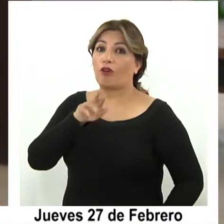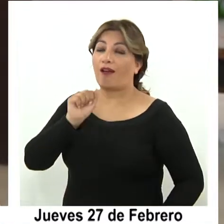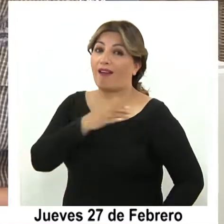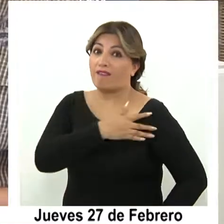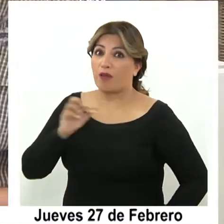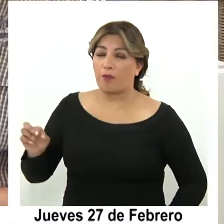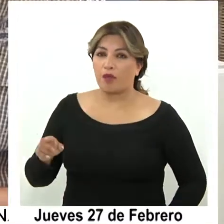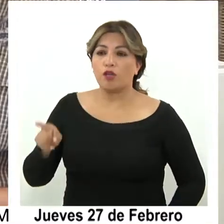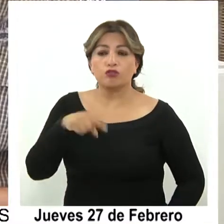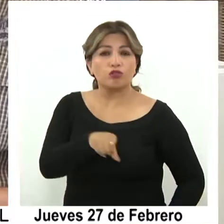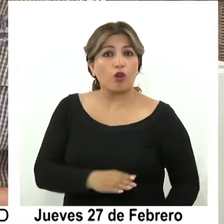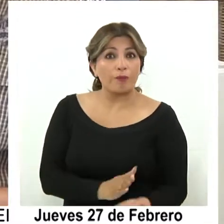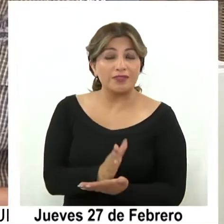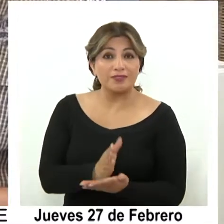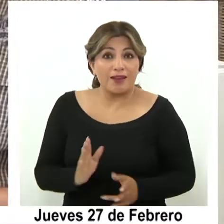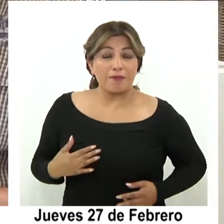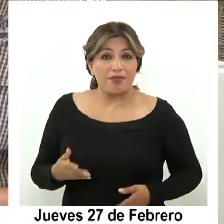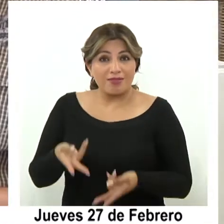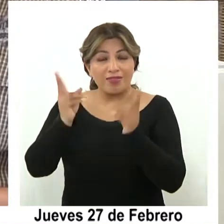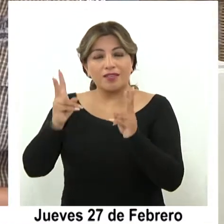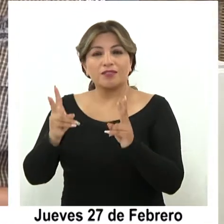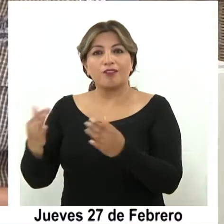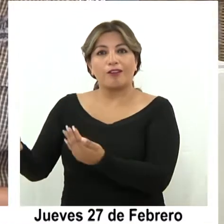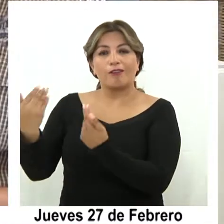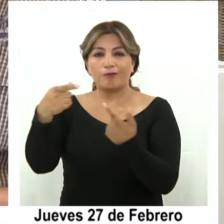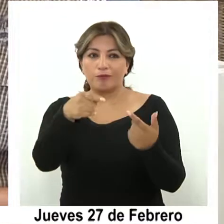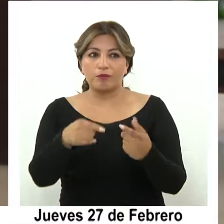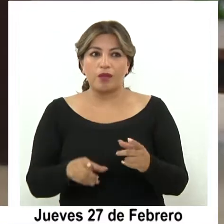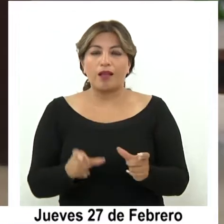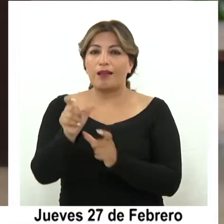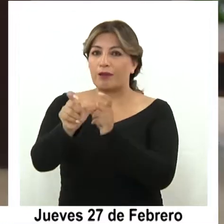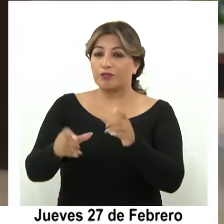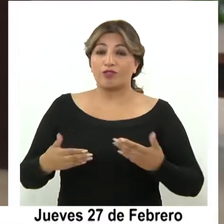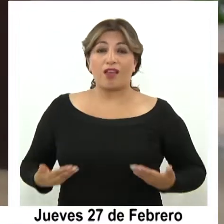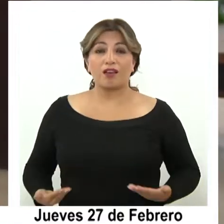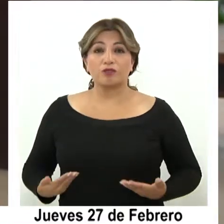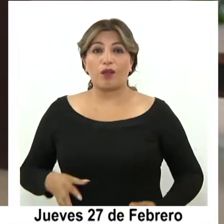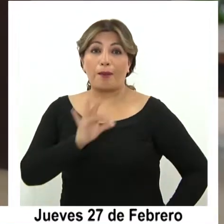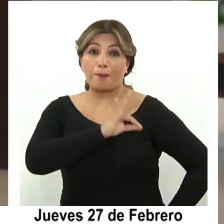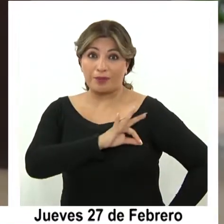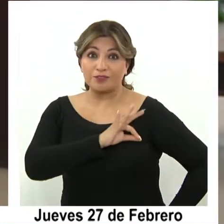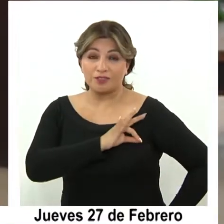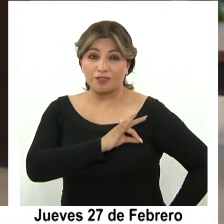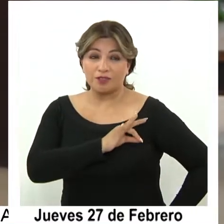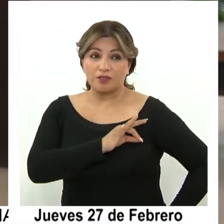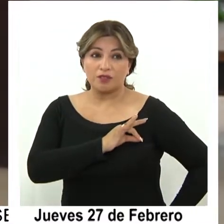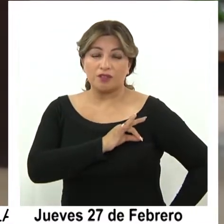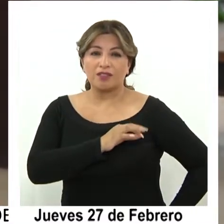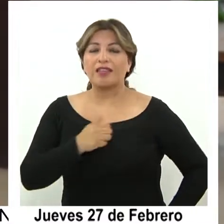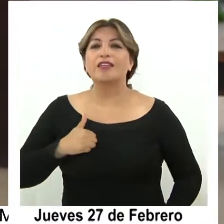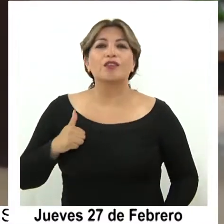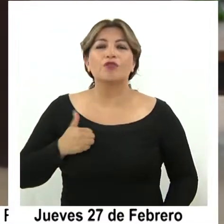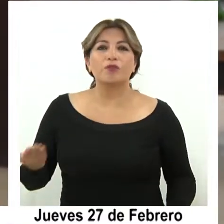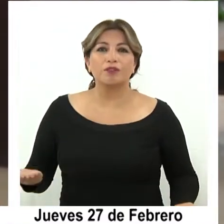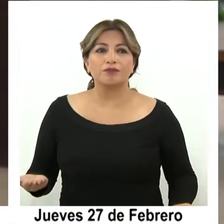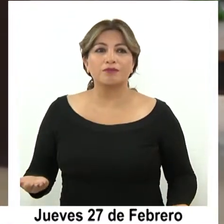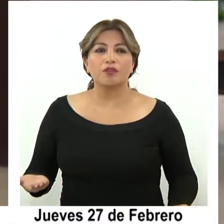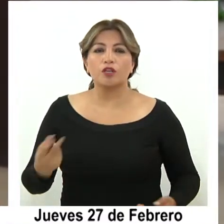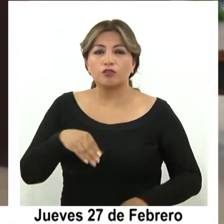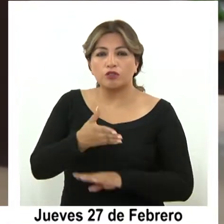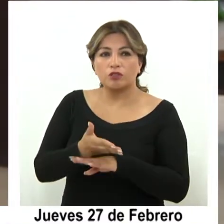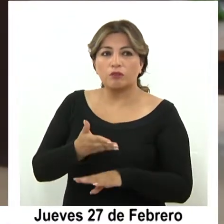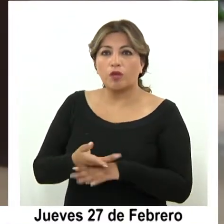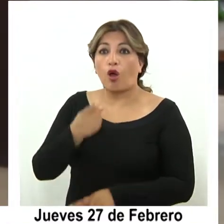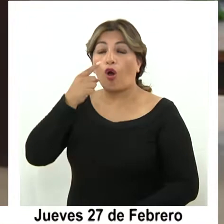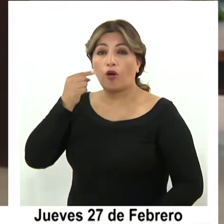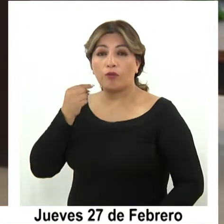cotizados. Ya. Para poder comenzar a tener derecho a este beneficio, y para todos quienes son actualmente pensionados, van a tener que cumplir con el requisito